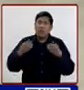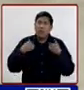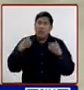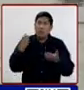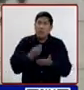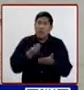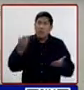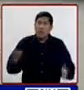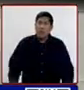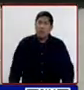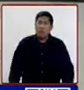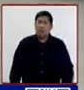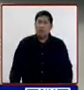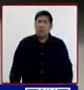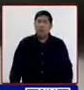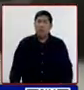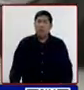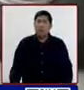dinero.